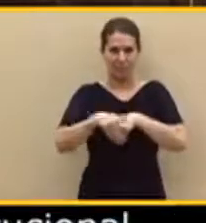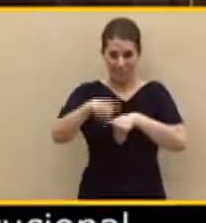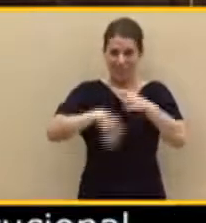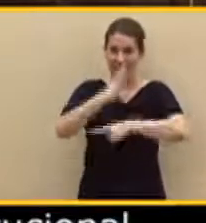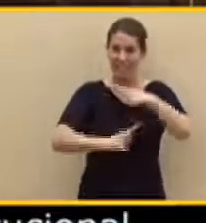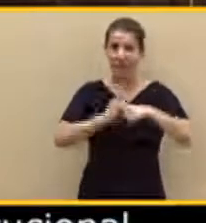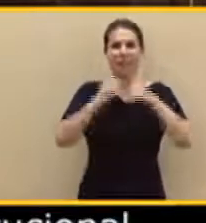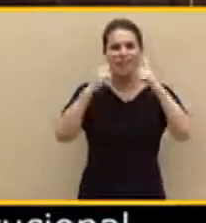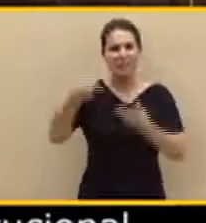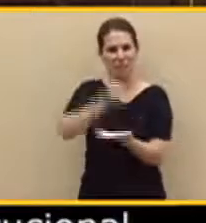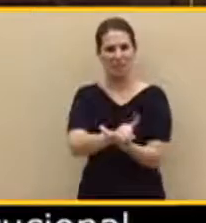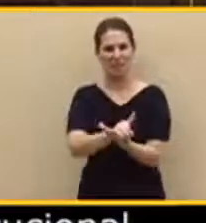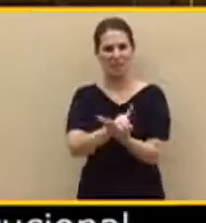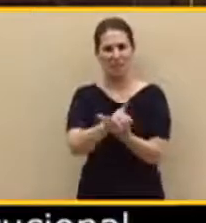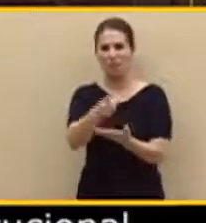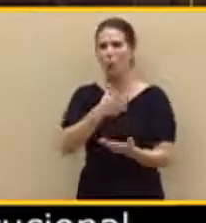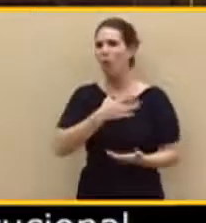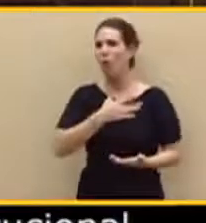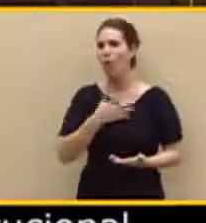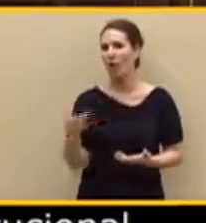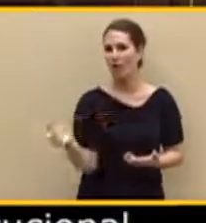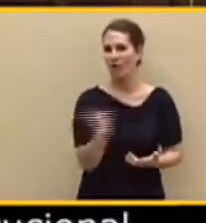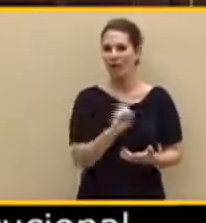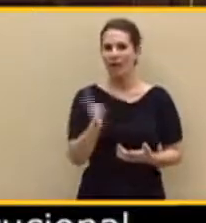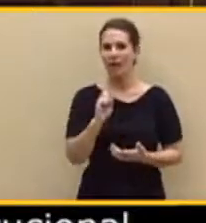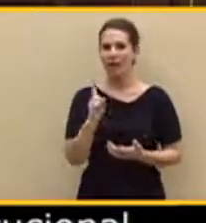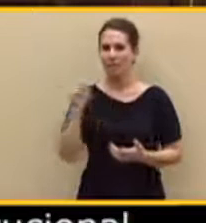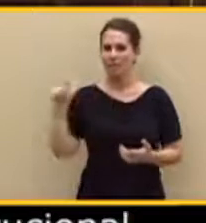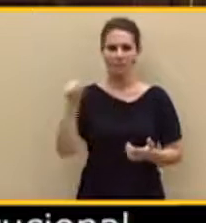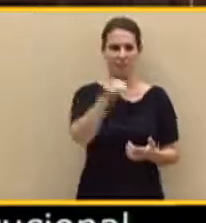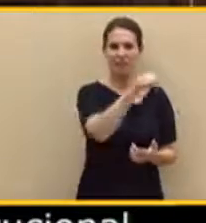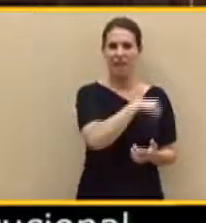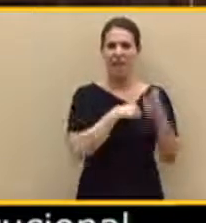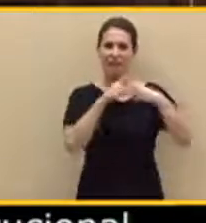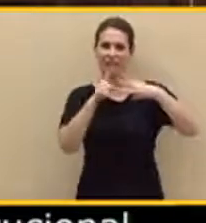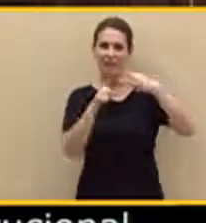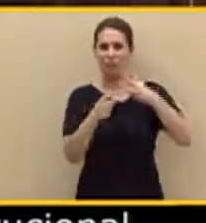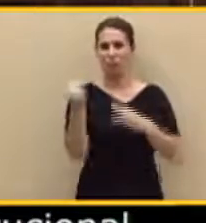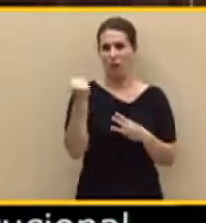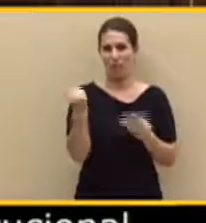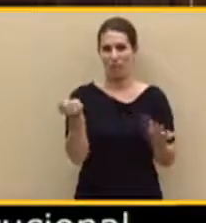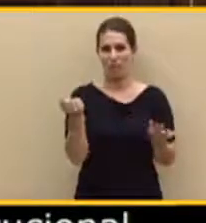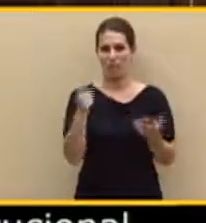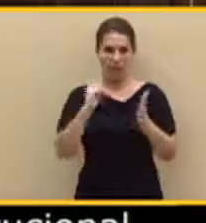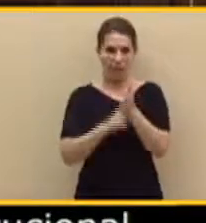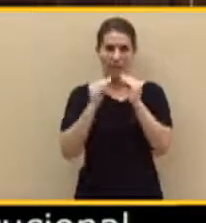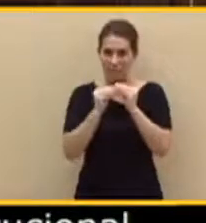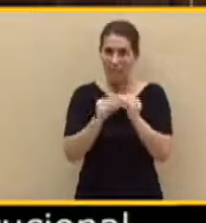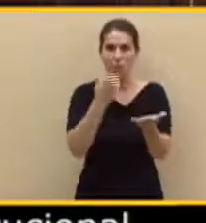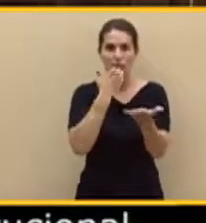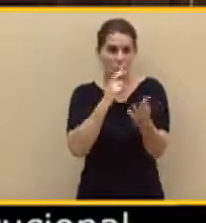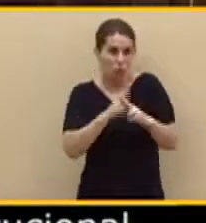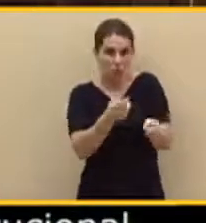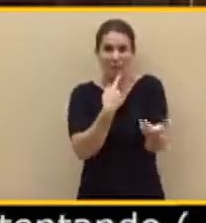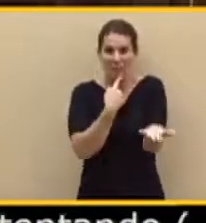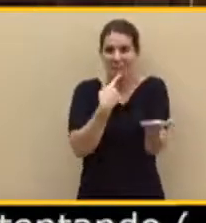una y otra vez la capacidad de actuación del Poder Legislativo, que es, como se podrán imaginar, legislar, el propio nombre lo indica. El Gobierno